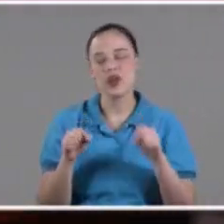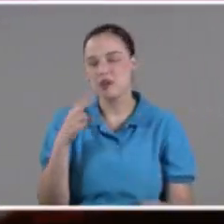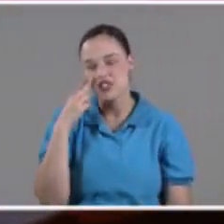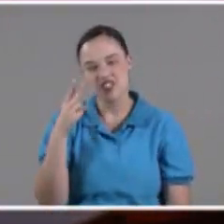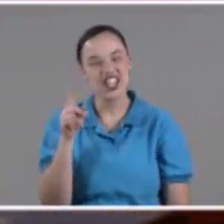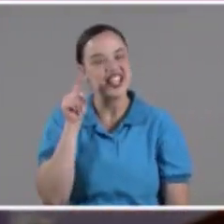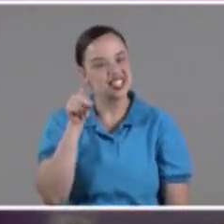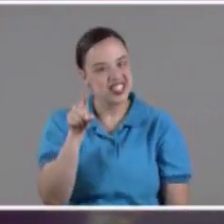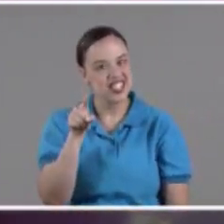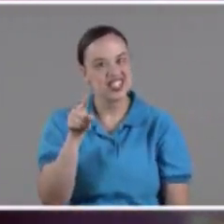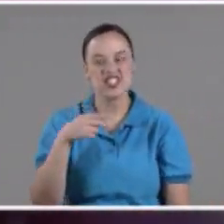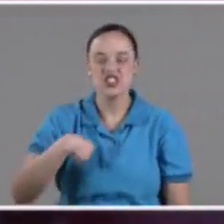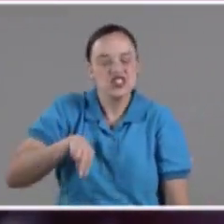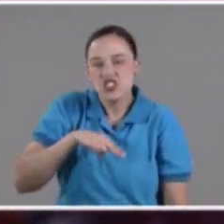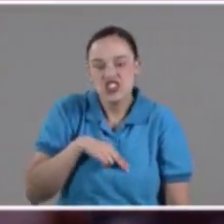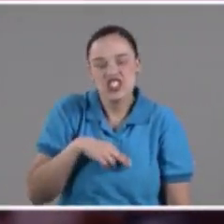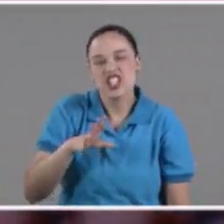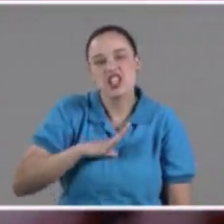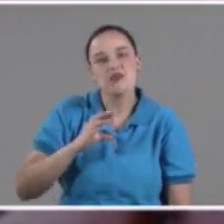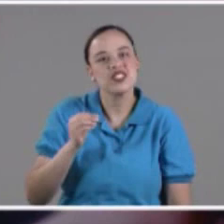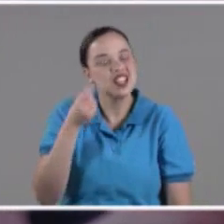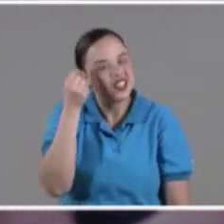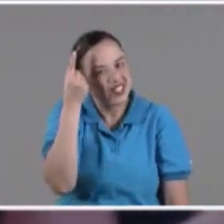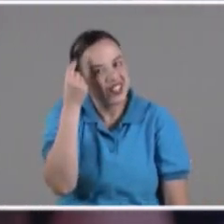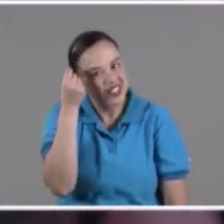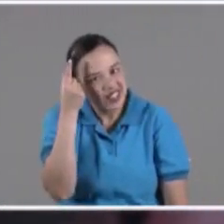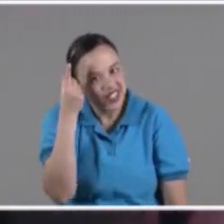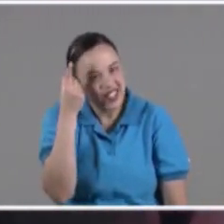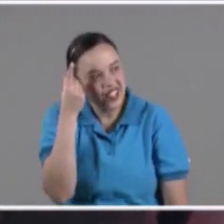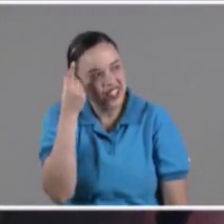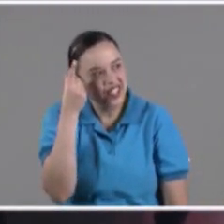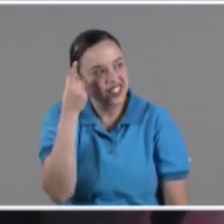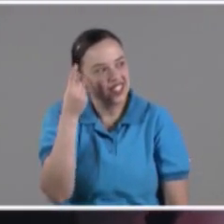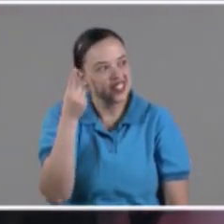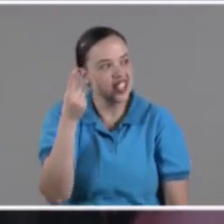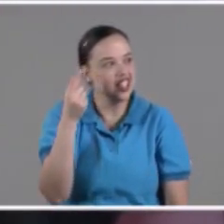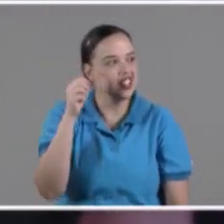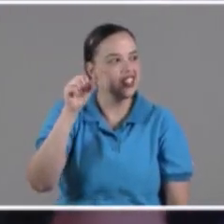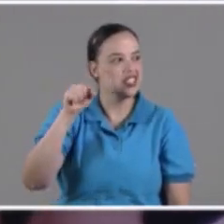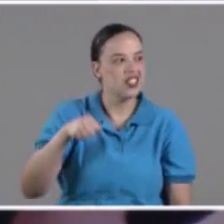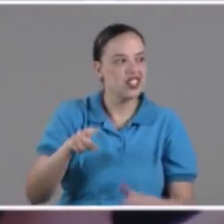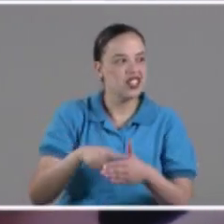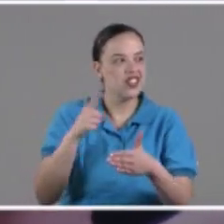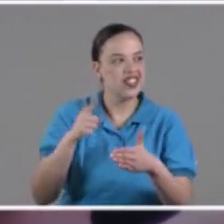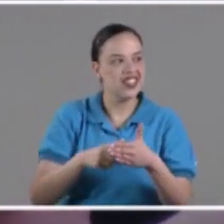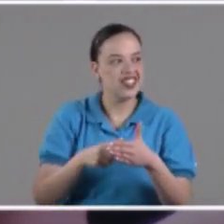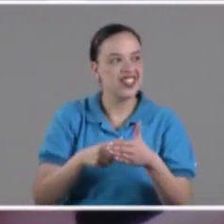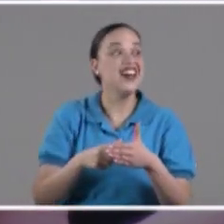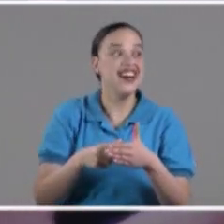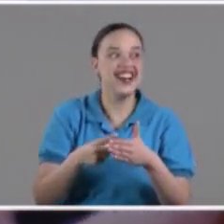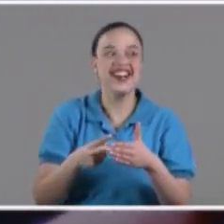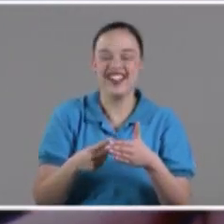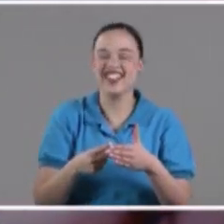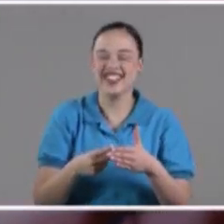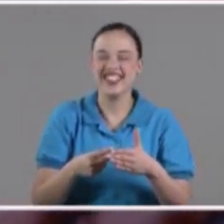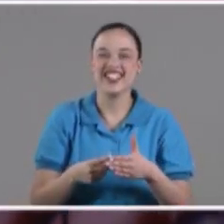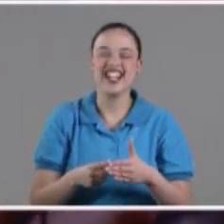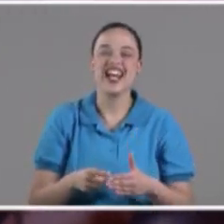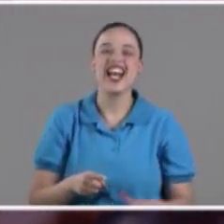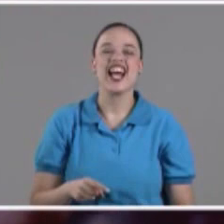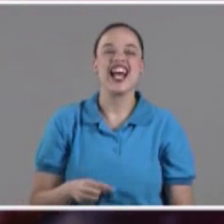de esa forma nosotros tenemos que entender que cuando venimos al Señor venimos en un estado